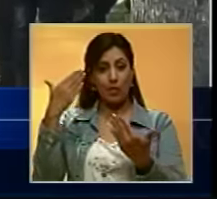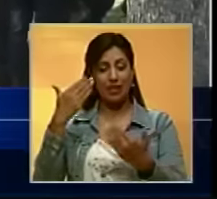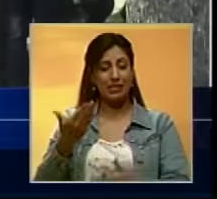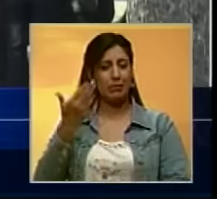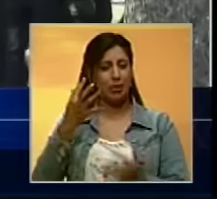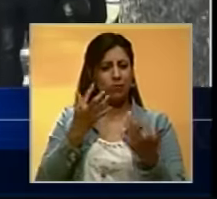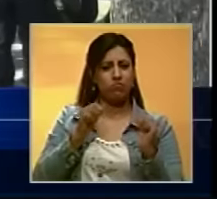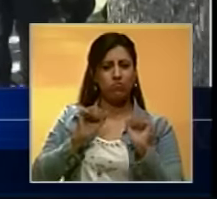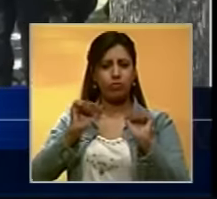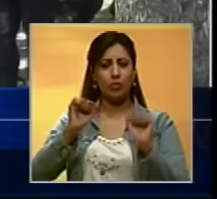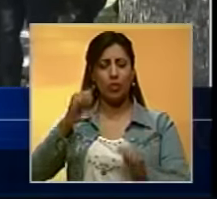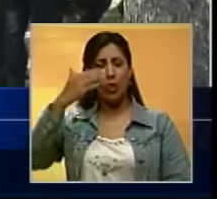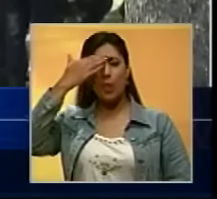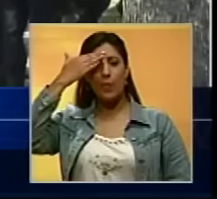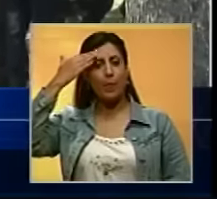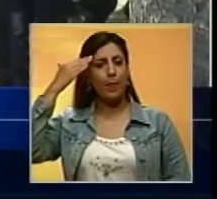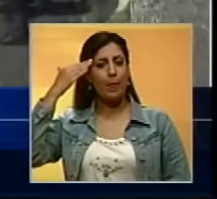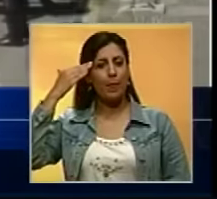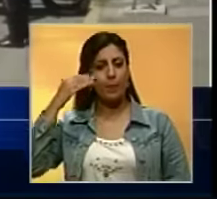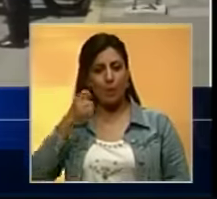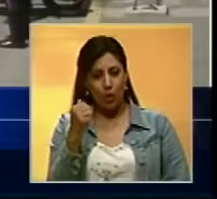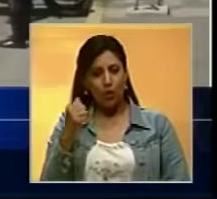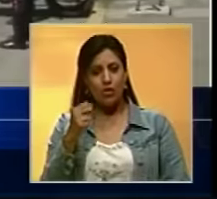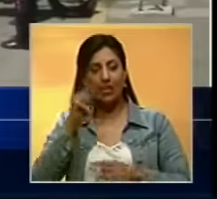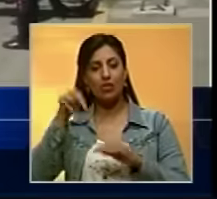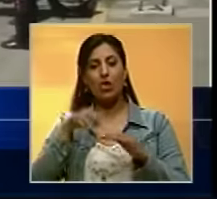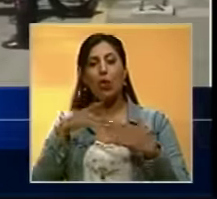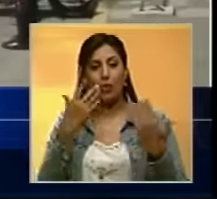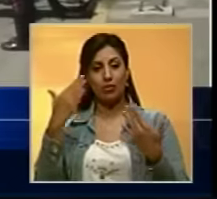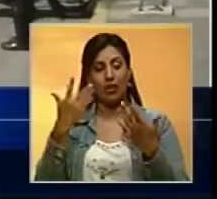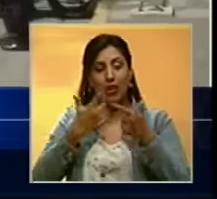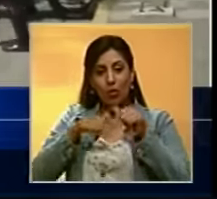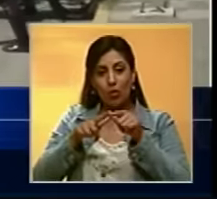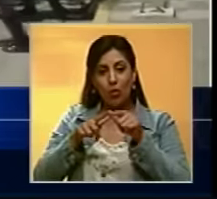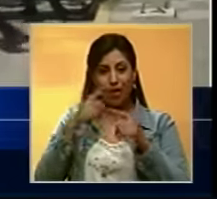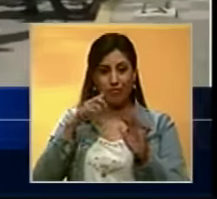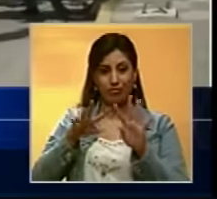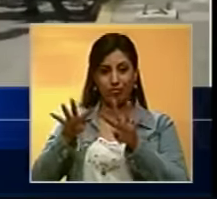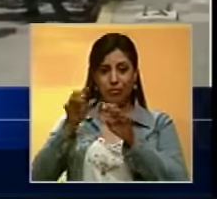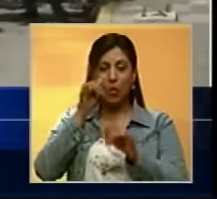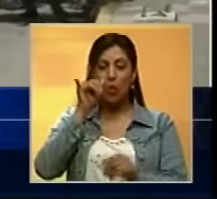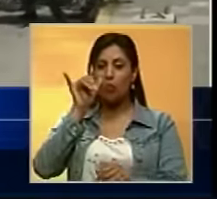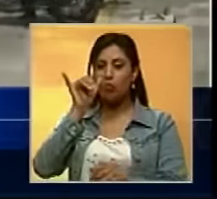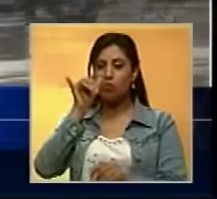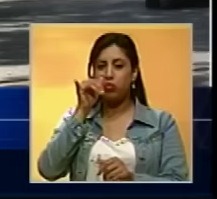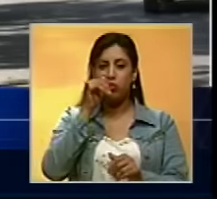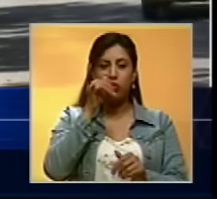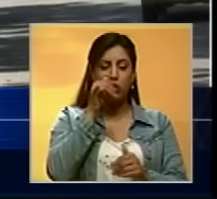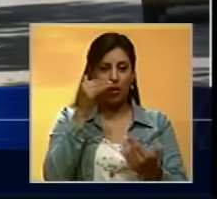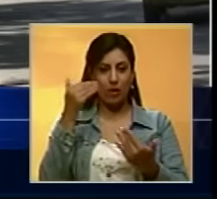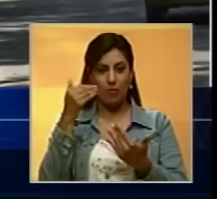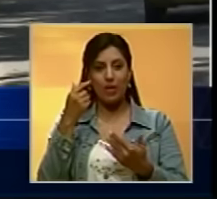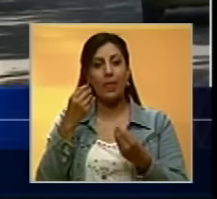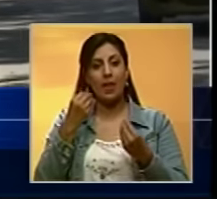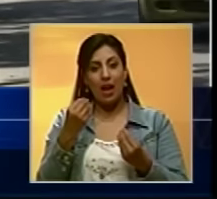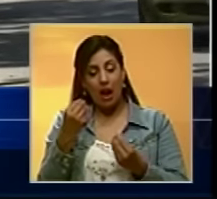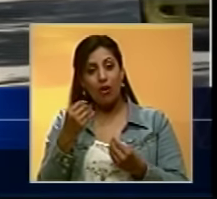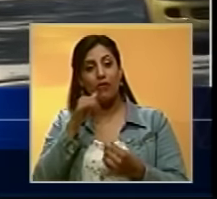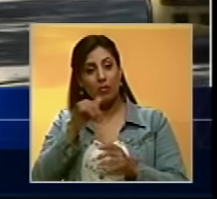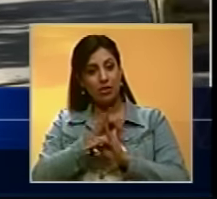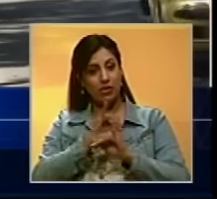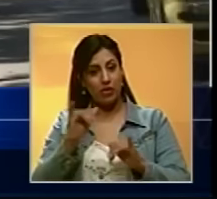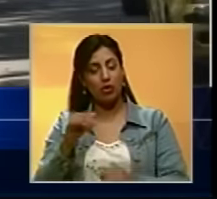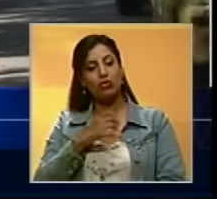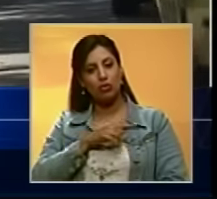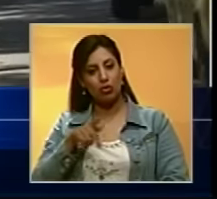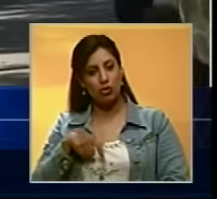importante de funcionarios de la Policía Nacional como pueden ver en las imágenes de nuestro camarógrafo Omar Rodríguez es la información